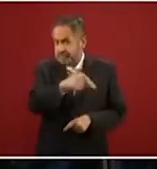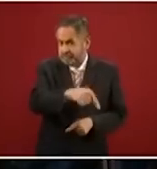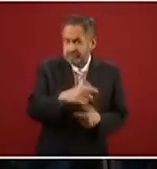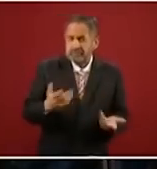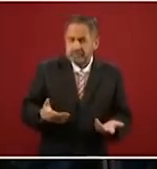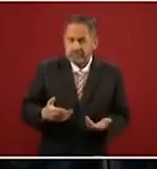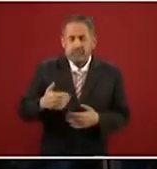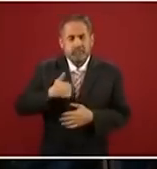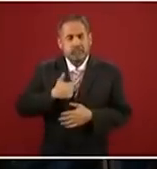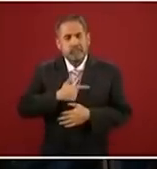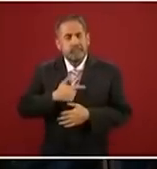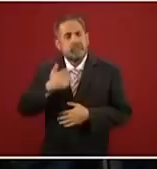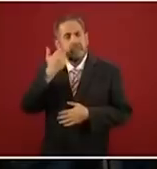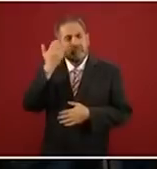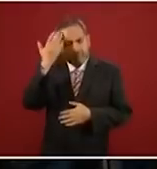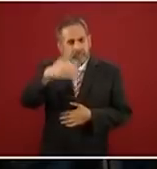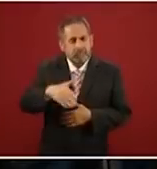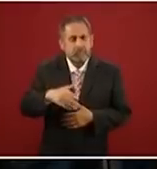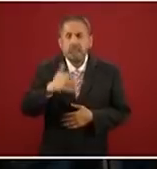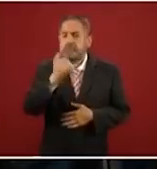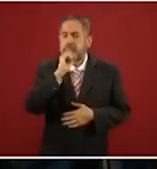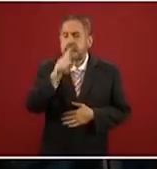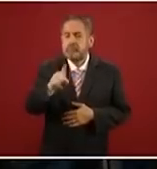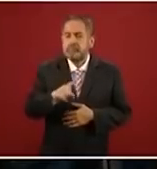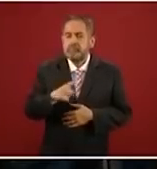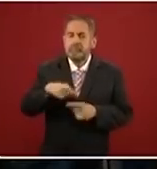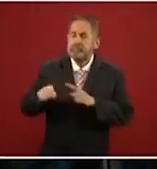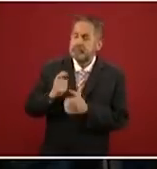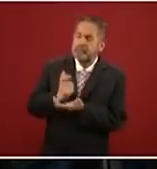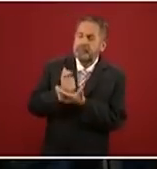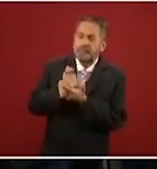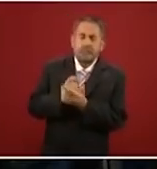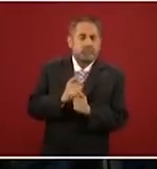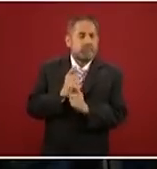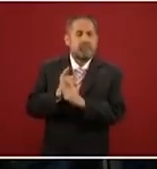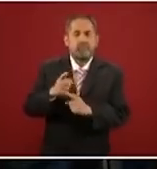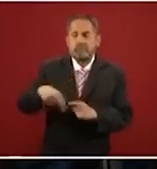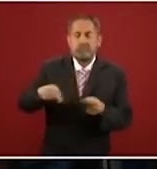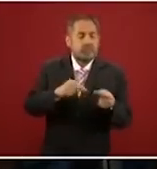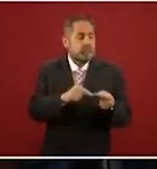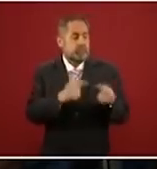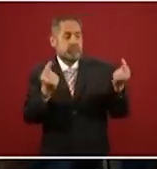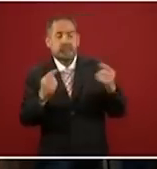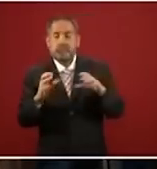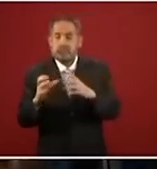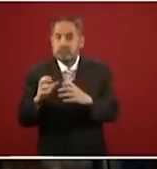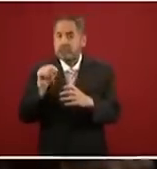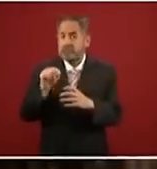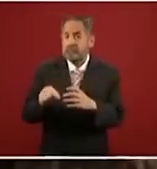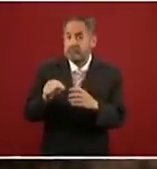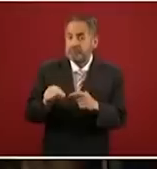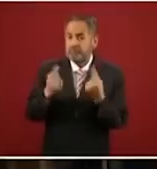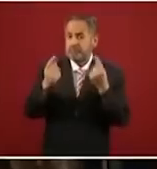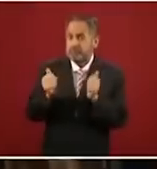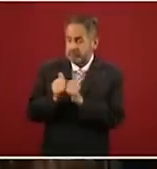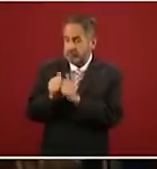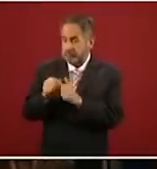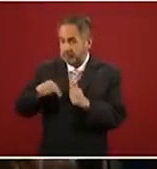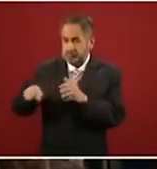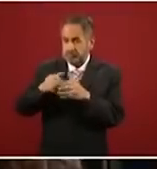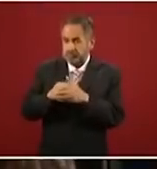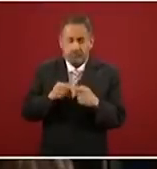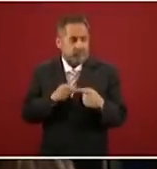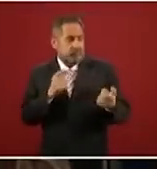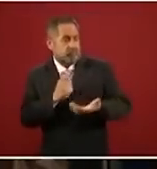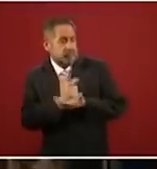también las amenazas a los la disidencia de pemex que está con usted y que está diciendo y